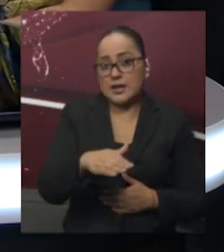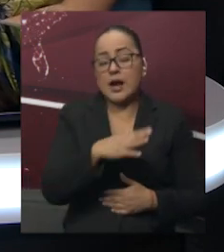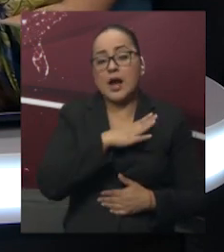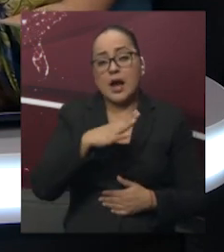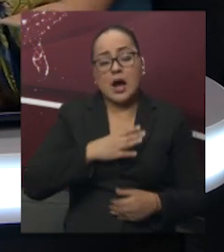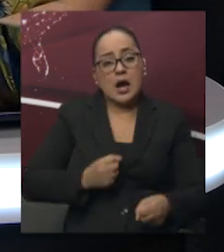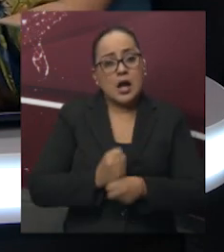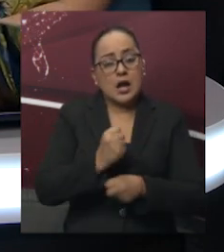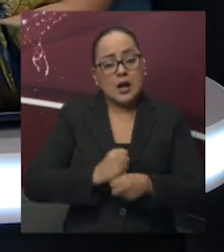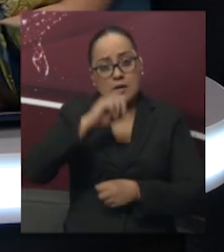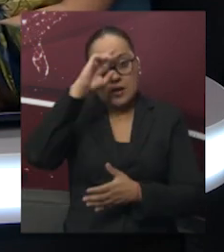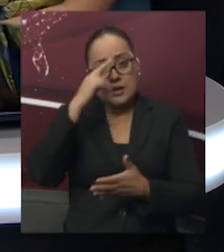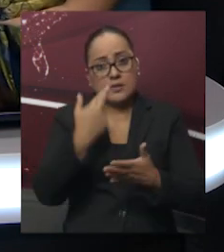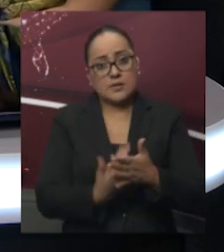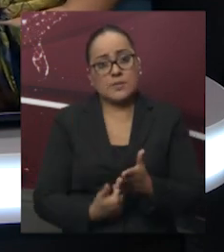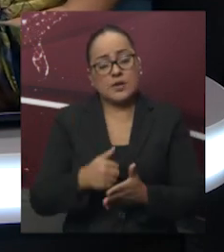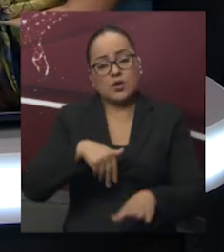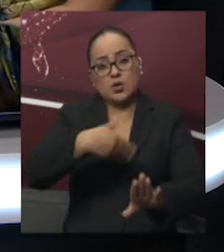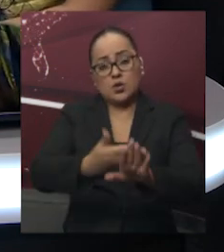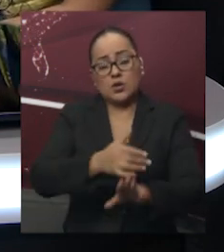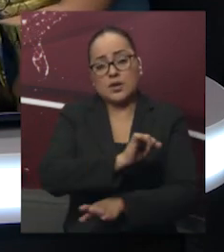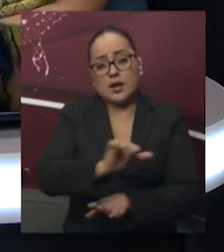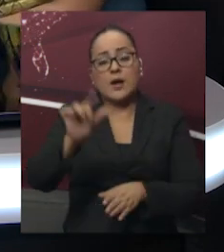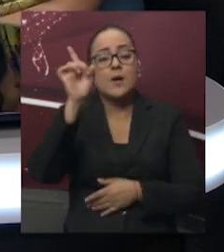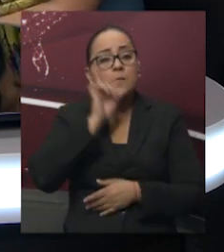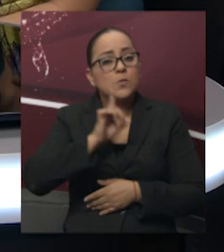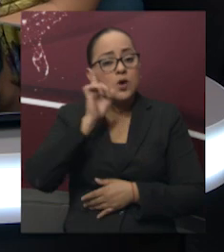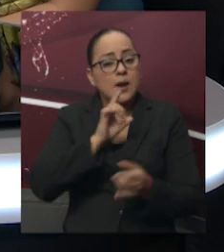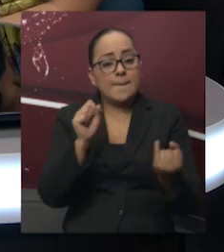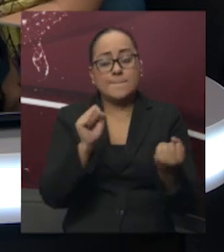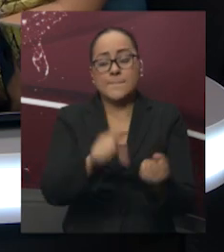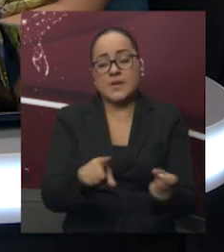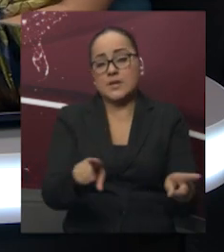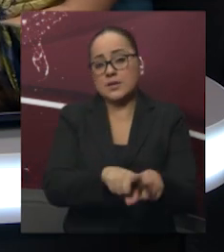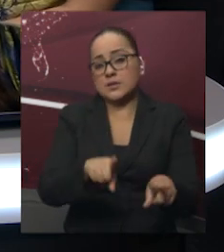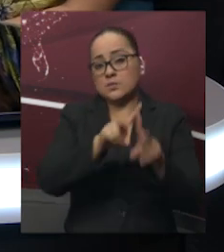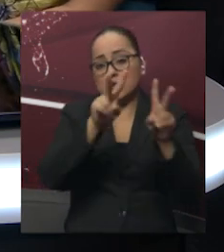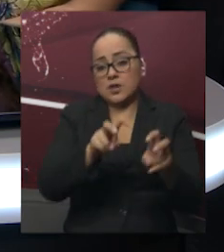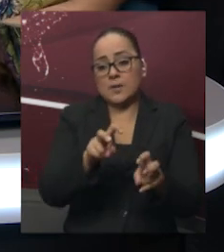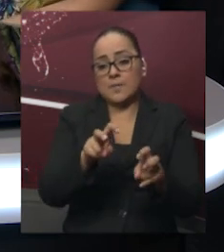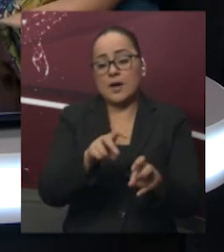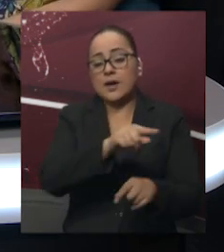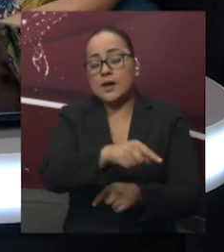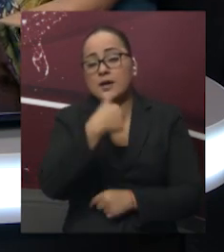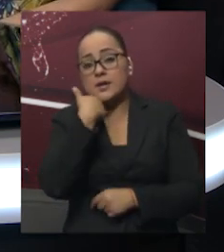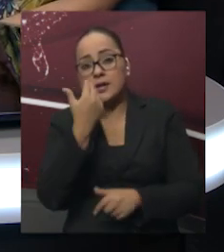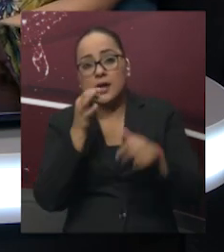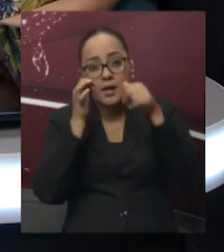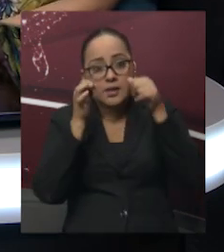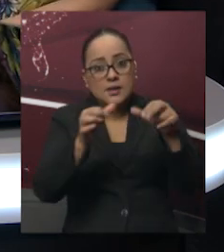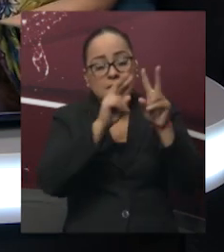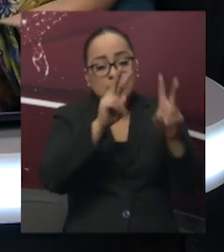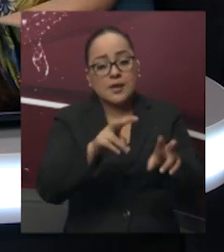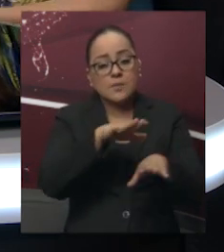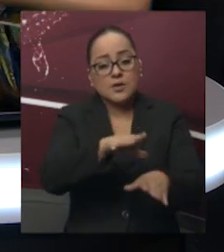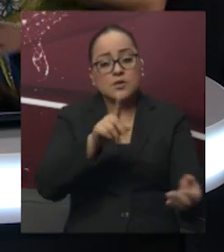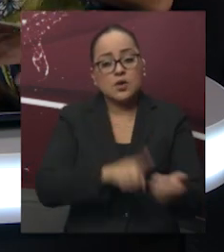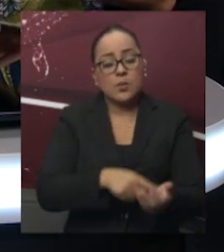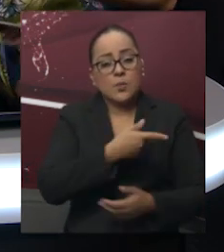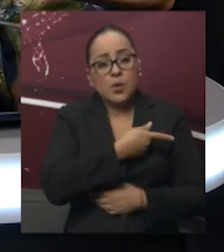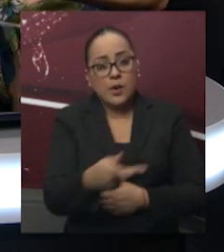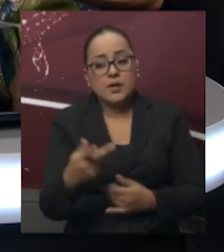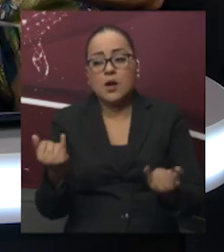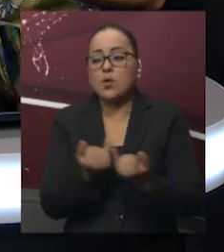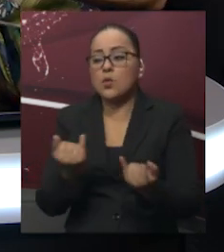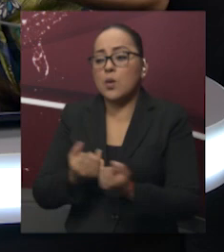violencia contra las mujeres debe atenderse con la misma prioridad con la que se pretende atender los temas de la pobreza.